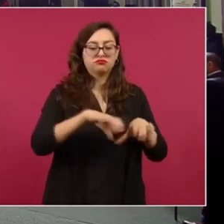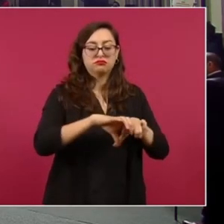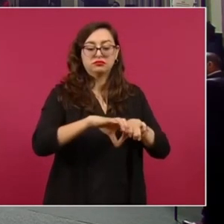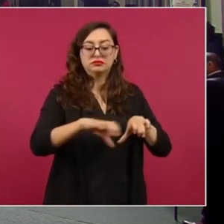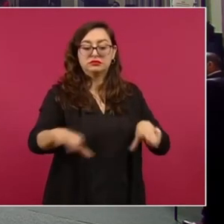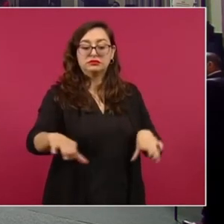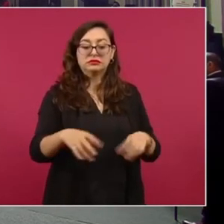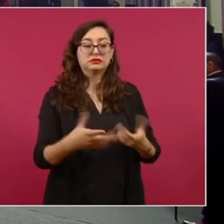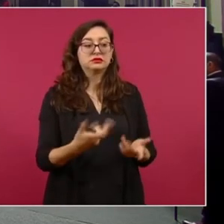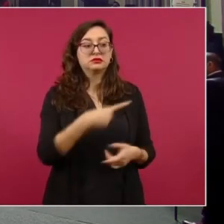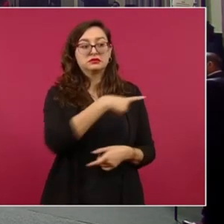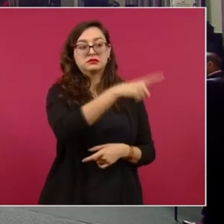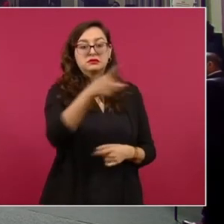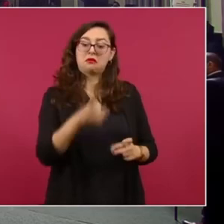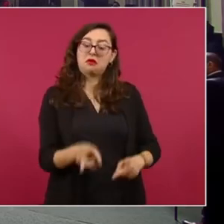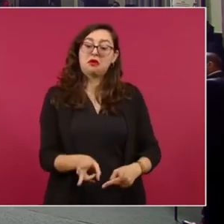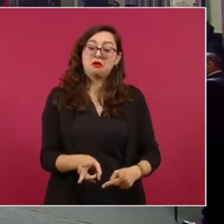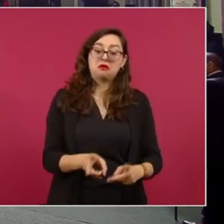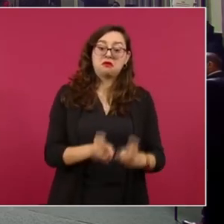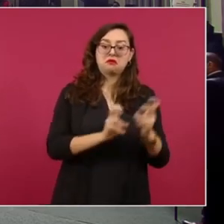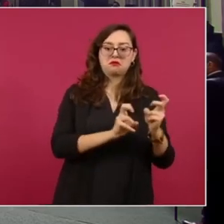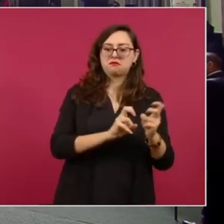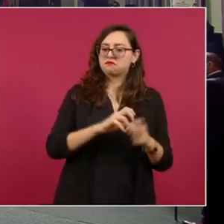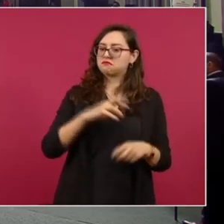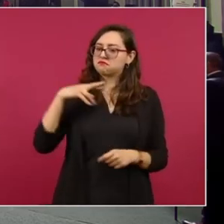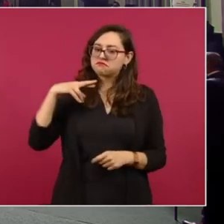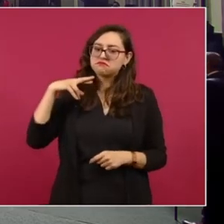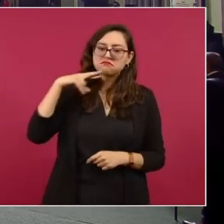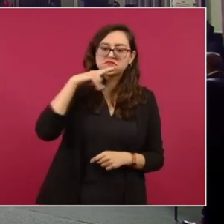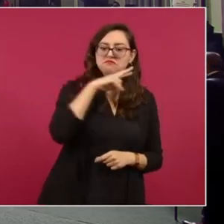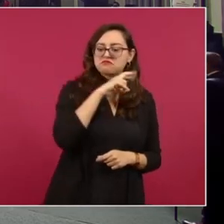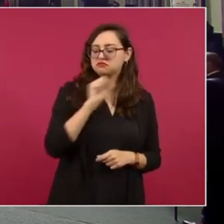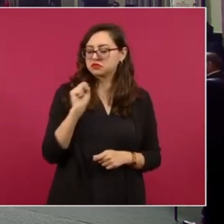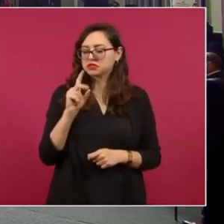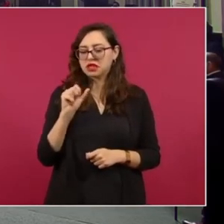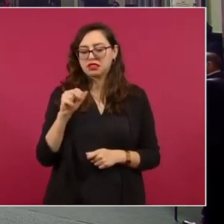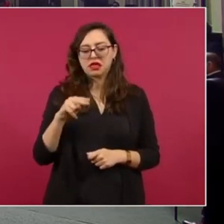constantemente y sobre todo los resultados.